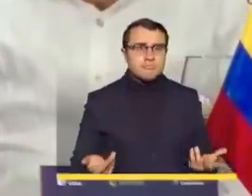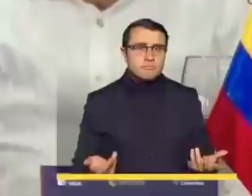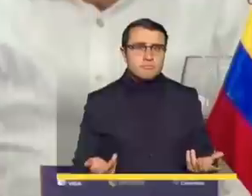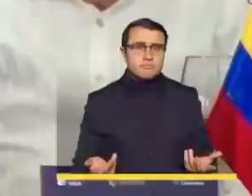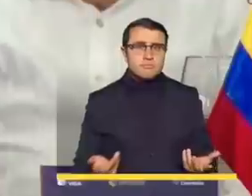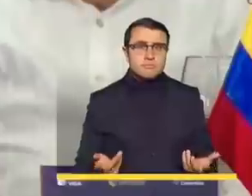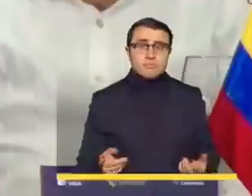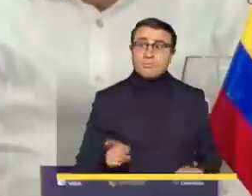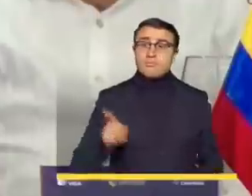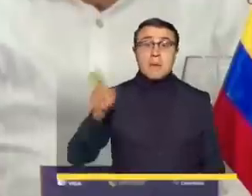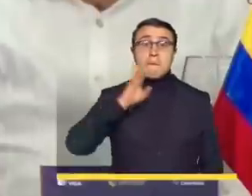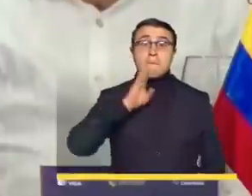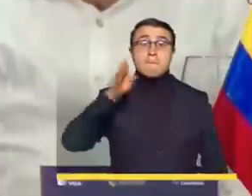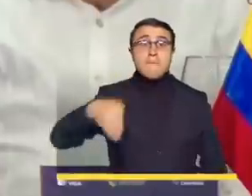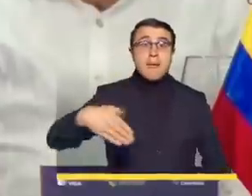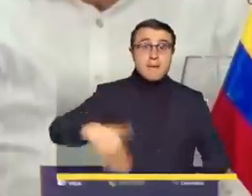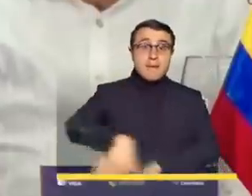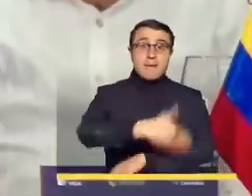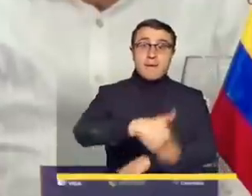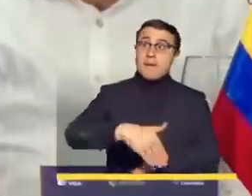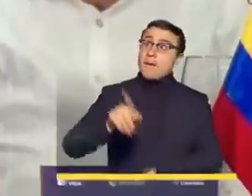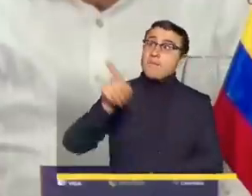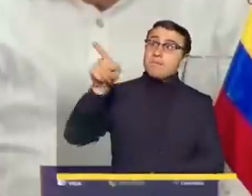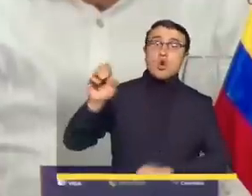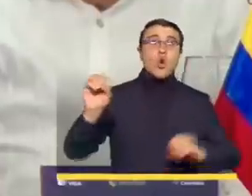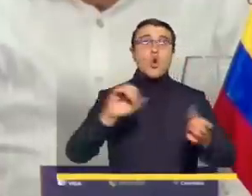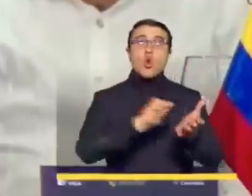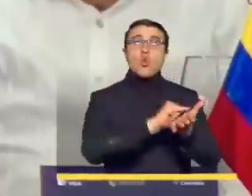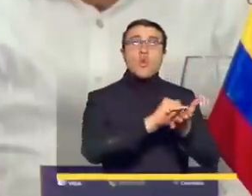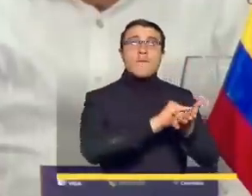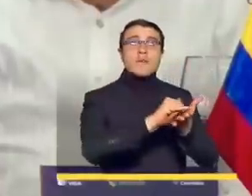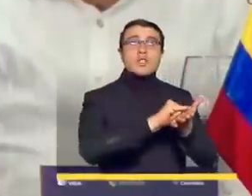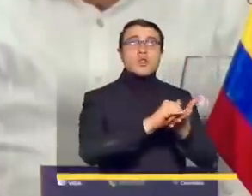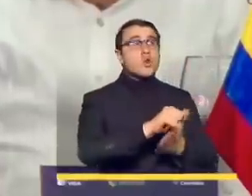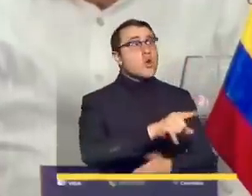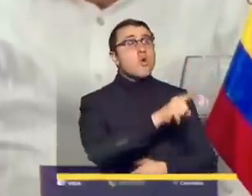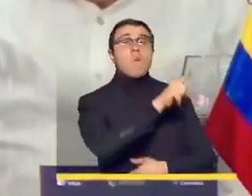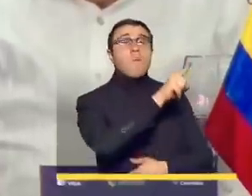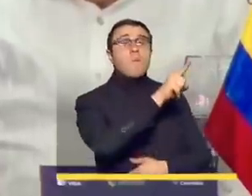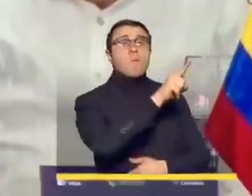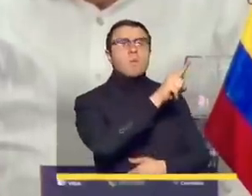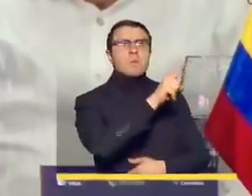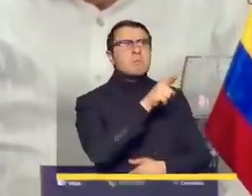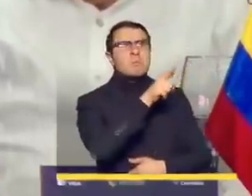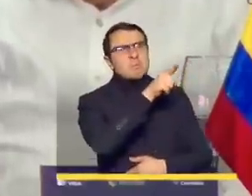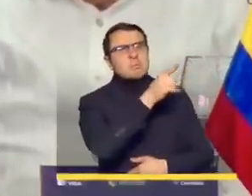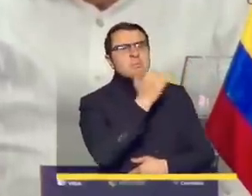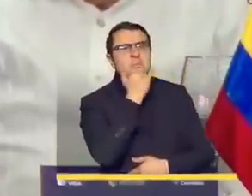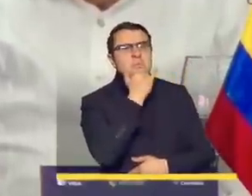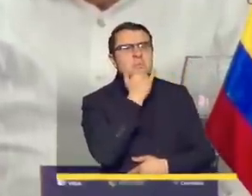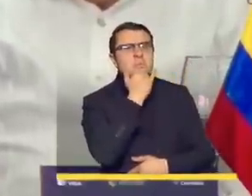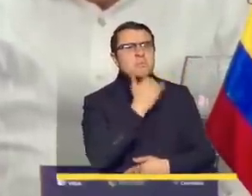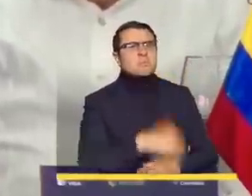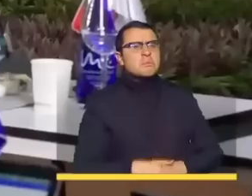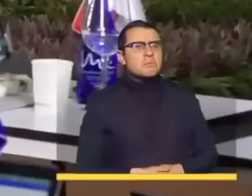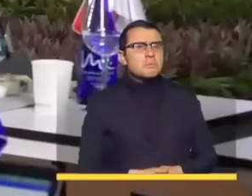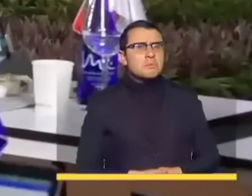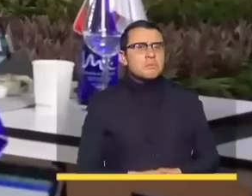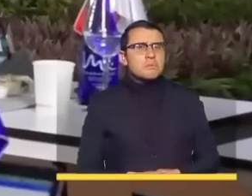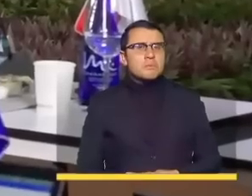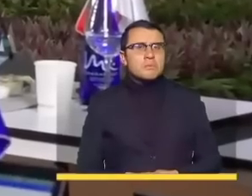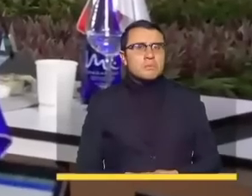Vayan a una calle en Bruselas o en Nueva York. ¿Y qué encuentran?